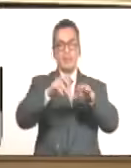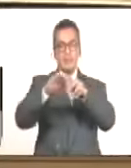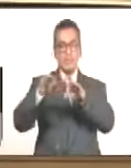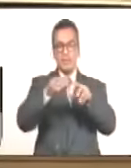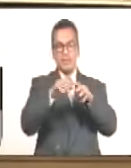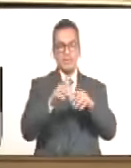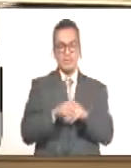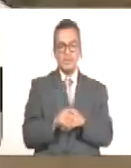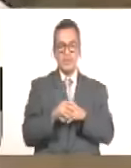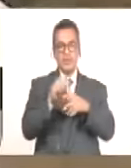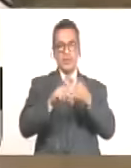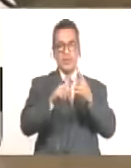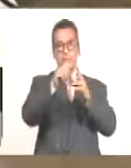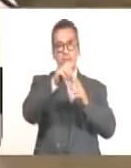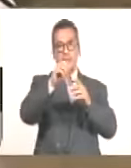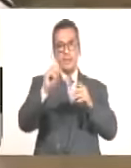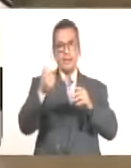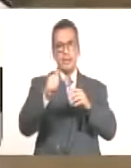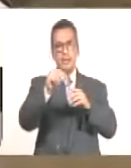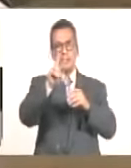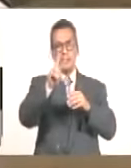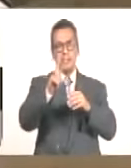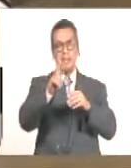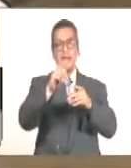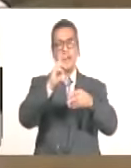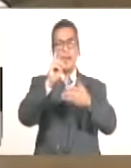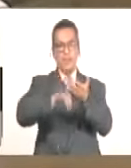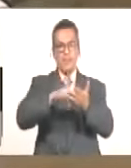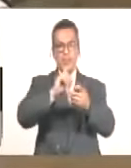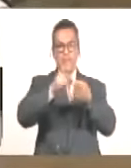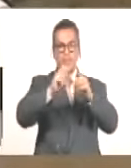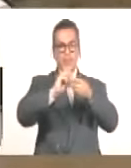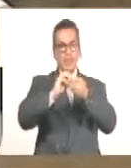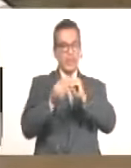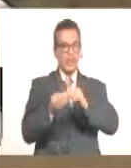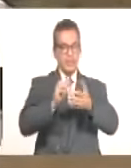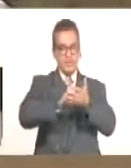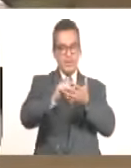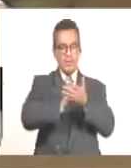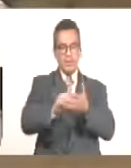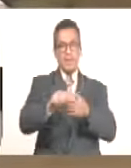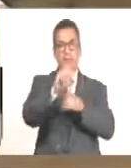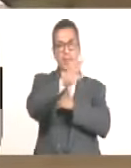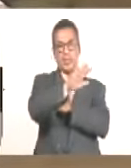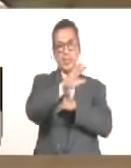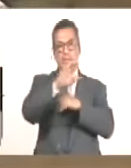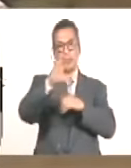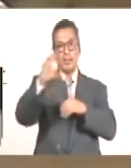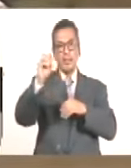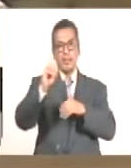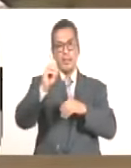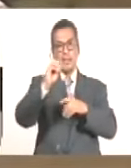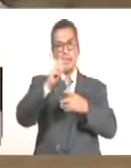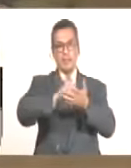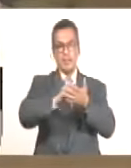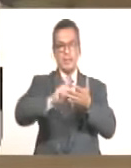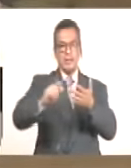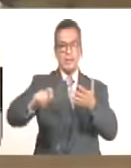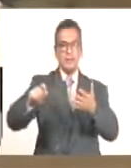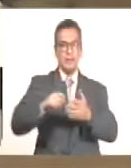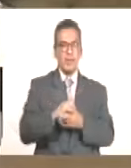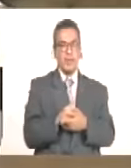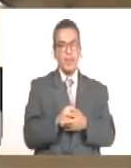secretaria. Centésimo décimo segundo. Se sugiere aprobar con modificación el contenido del artículo 50, quedando redactado en los